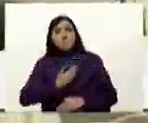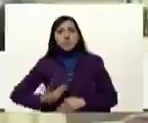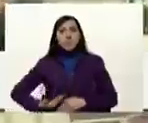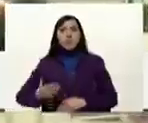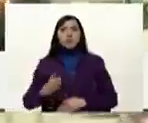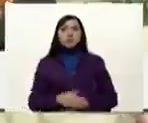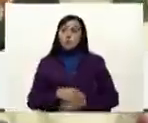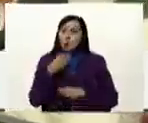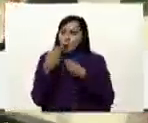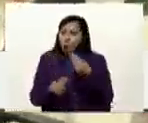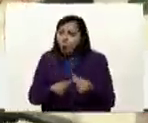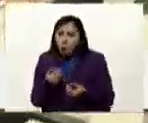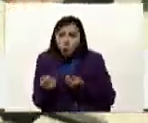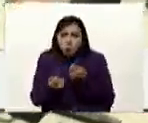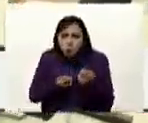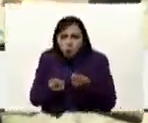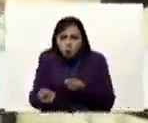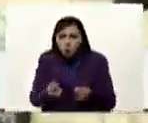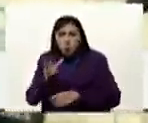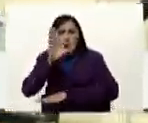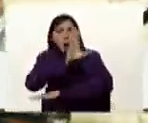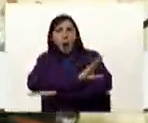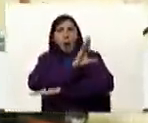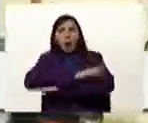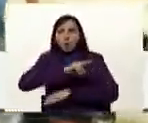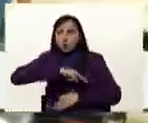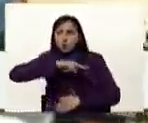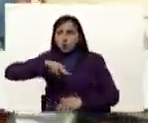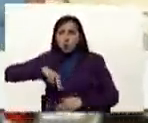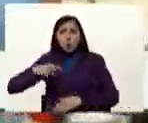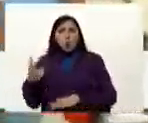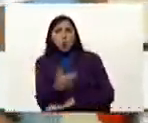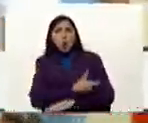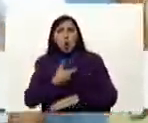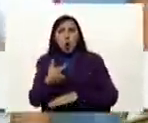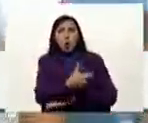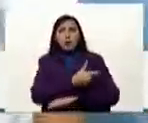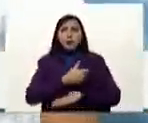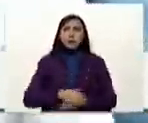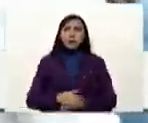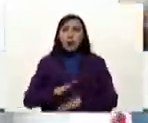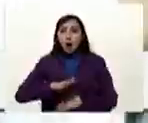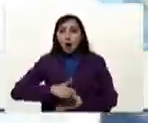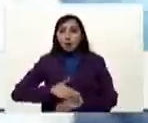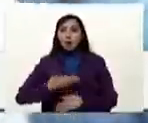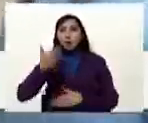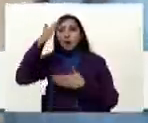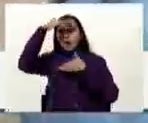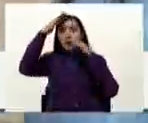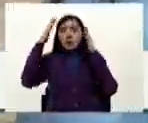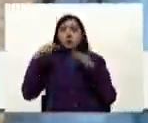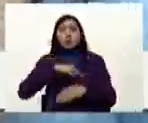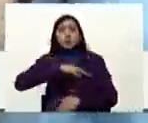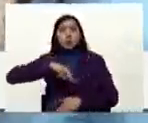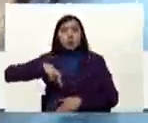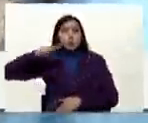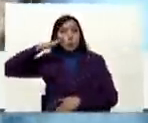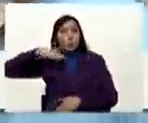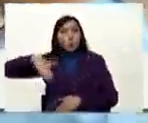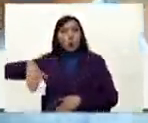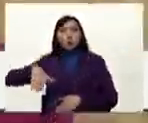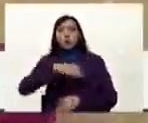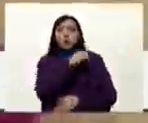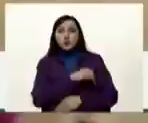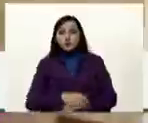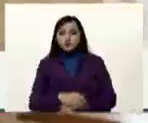hecho, presidente, las capacidades de nuestro gobierno para, bueno, poder nosotros atender a nuestro pueblo, precisamente